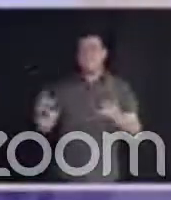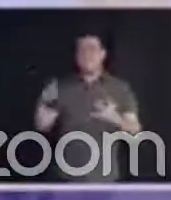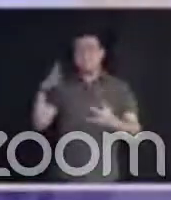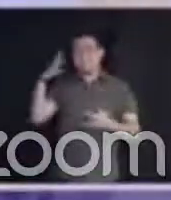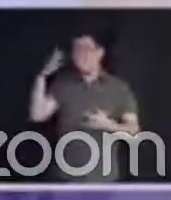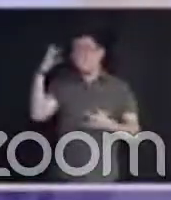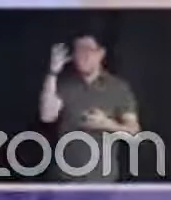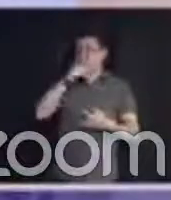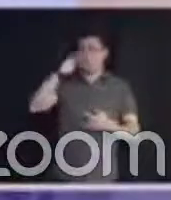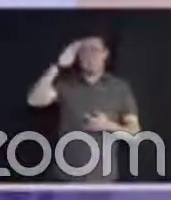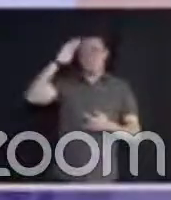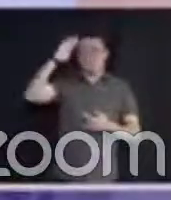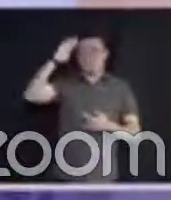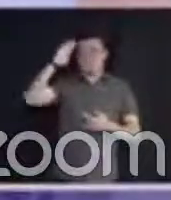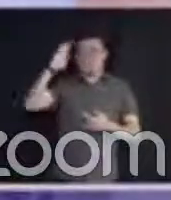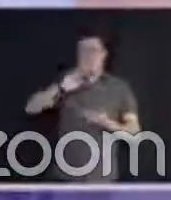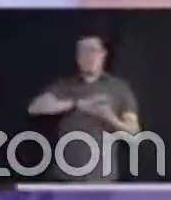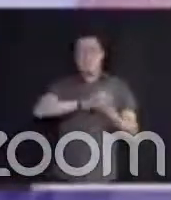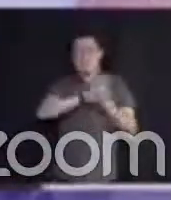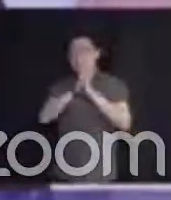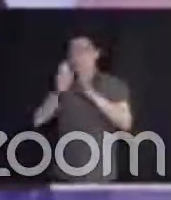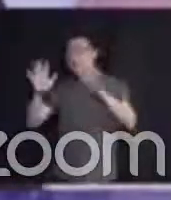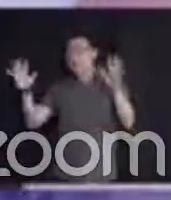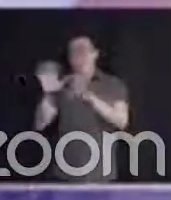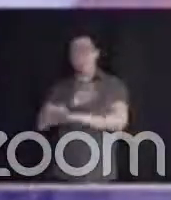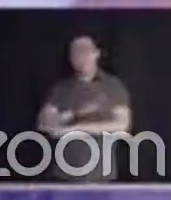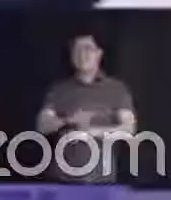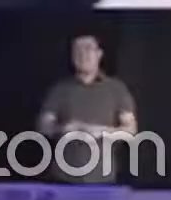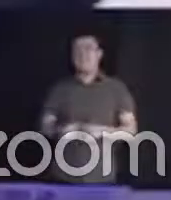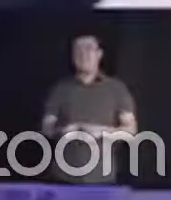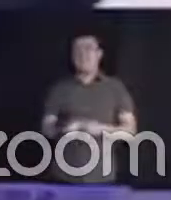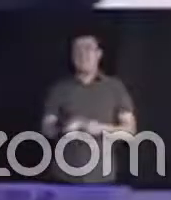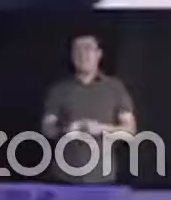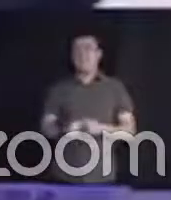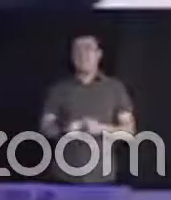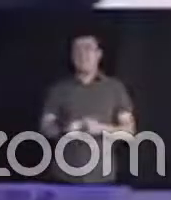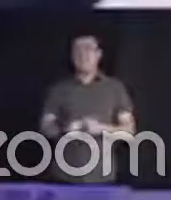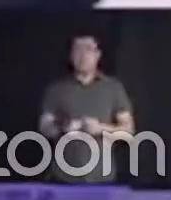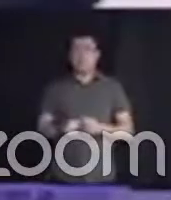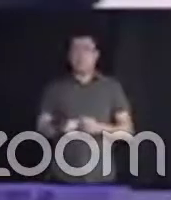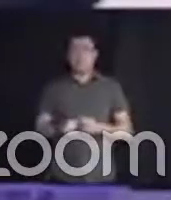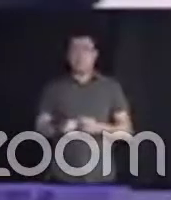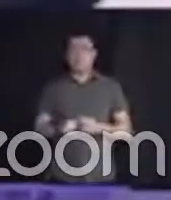puede suceder. Es muy emocionante. Bien,